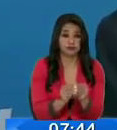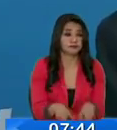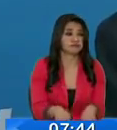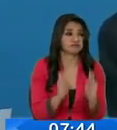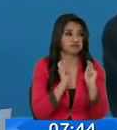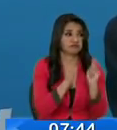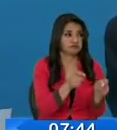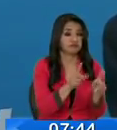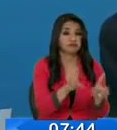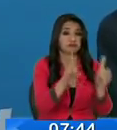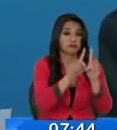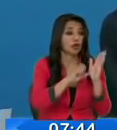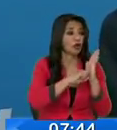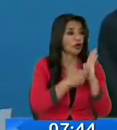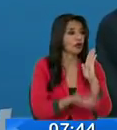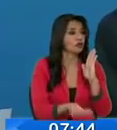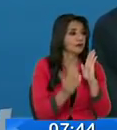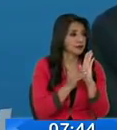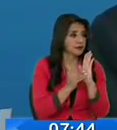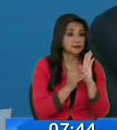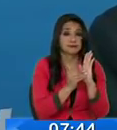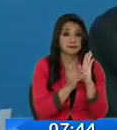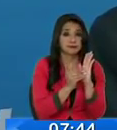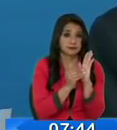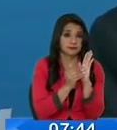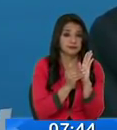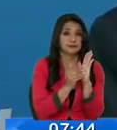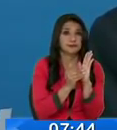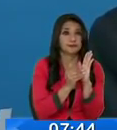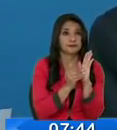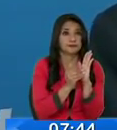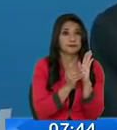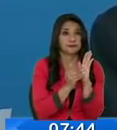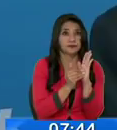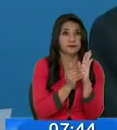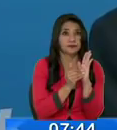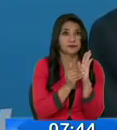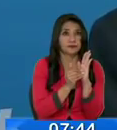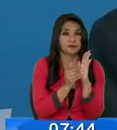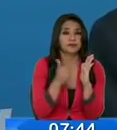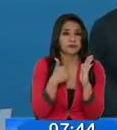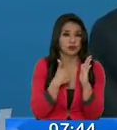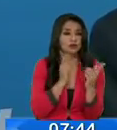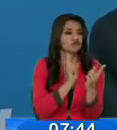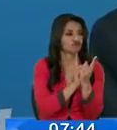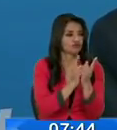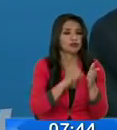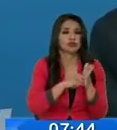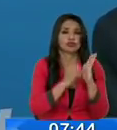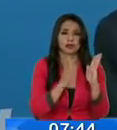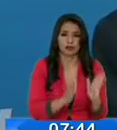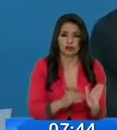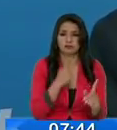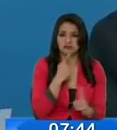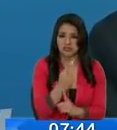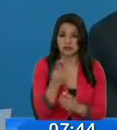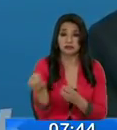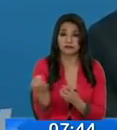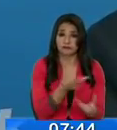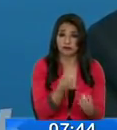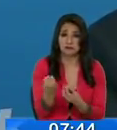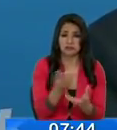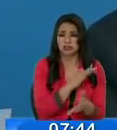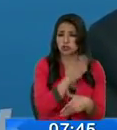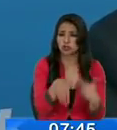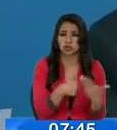los datos a Contraloría. No obstante que yo he hablado con el Contralor y me ha señalado que la información que hemos